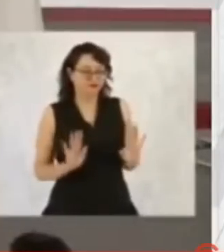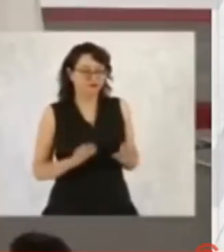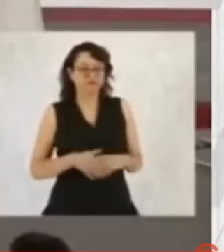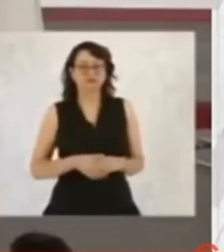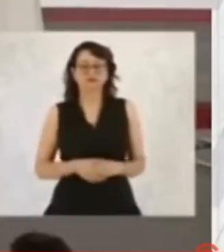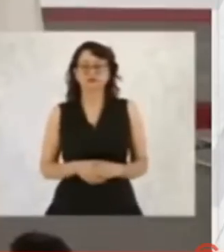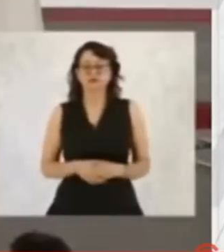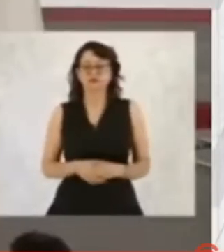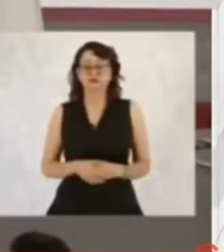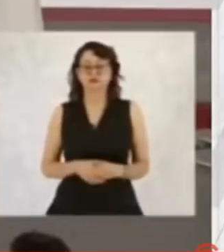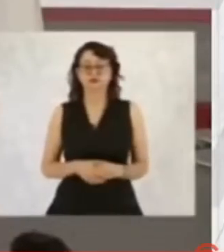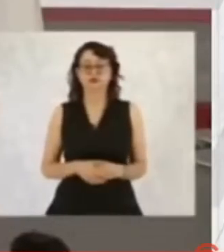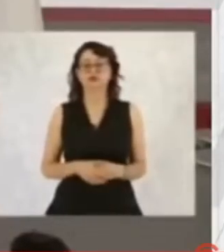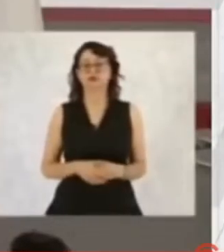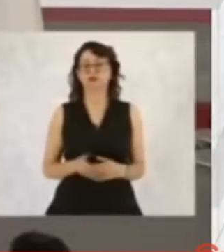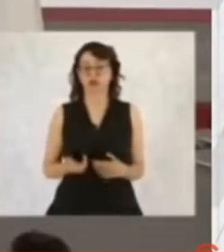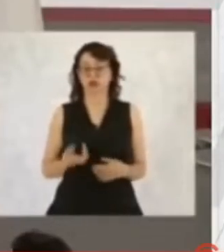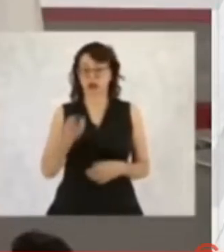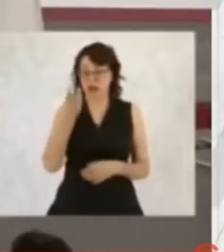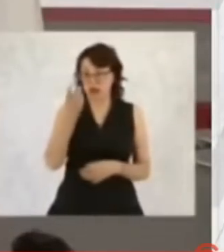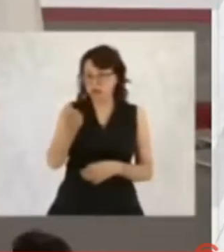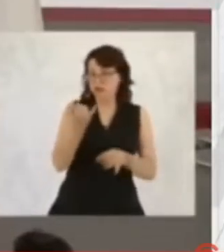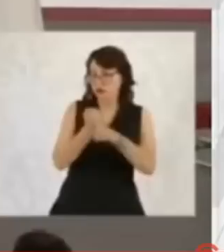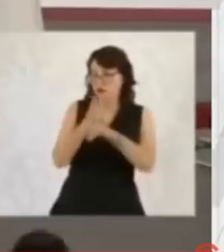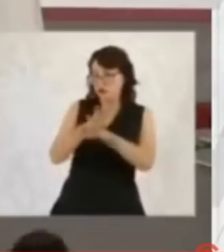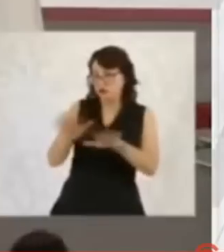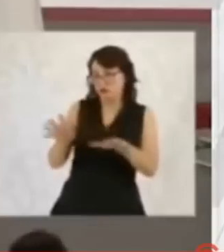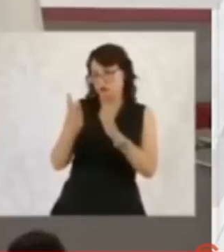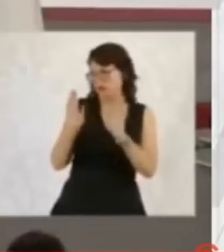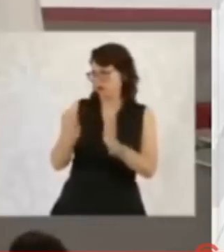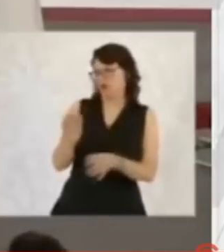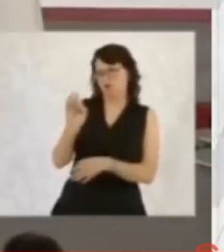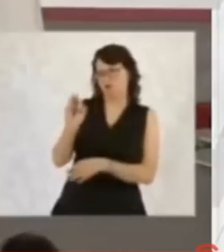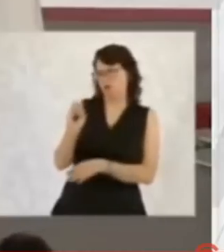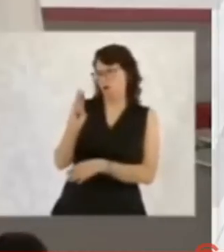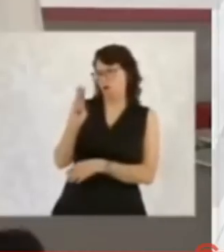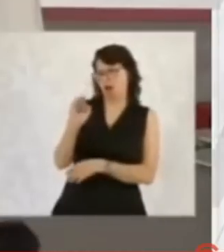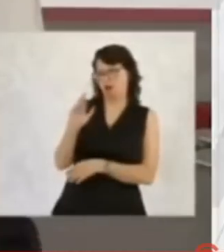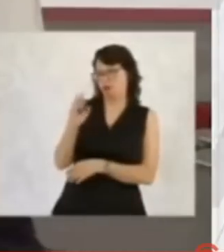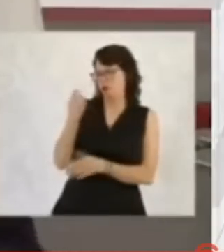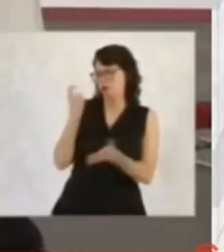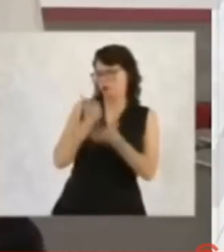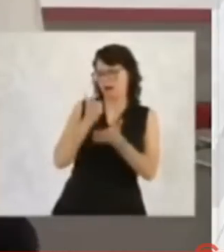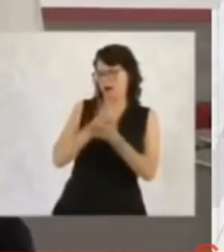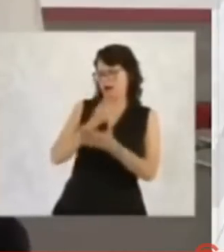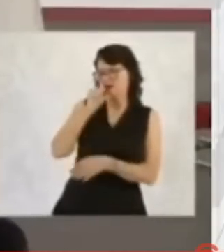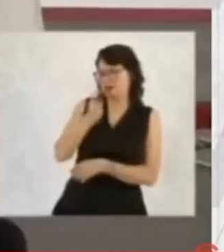que el FOBAPROA se deje Es pagar? información para que